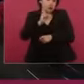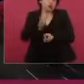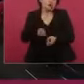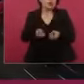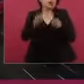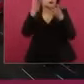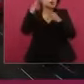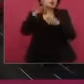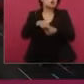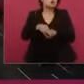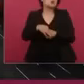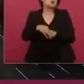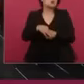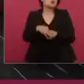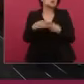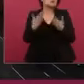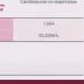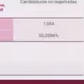De ventaja.